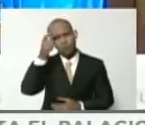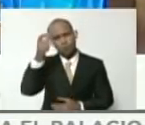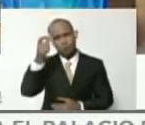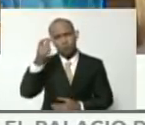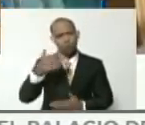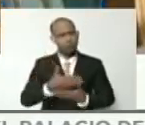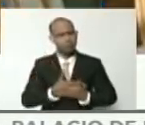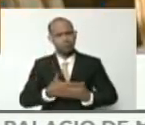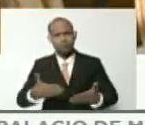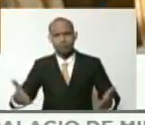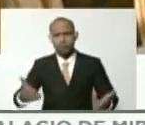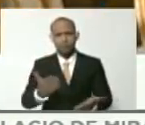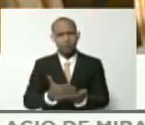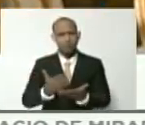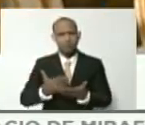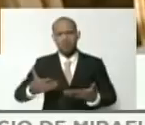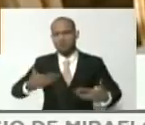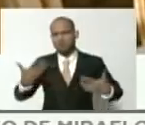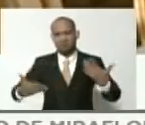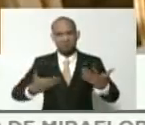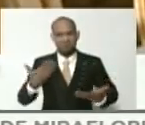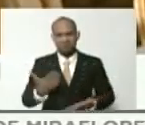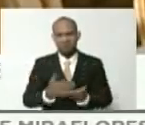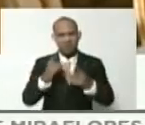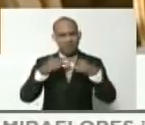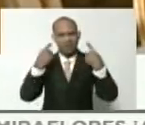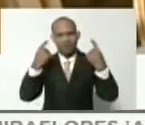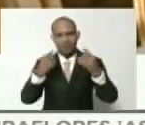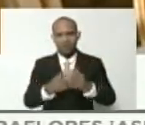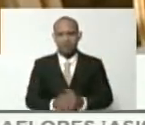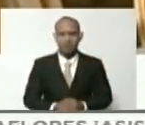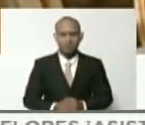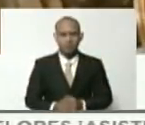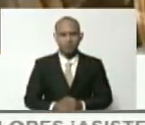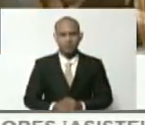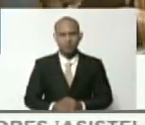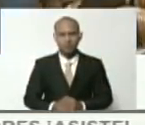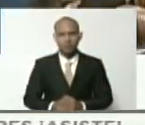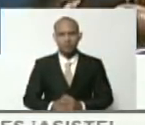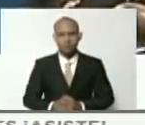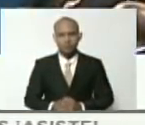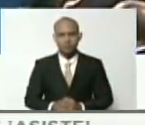solidario, alegre, bonachón, rebelde,